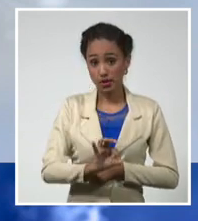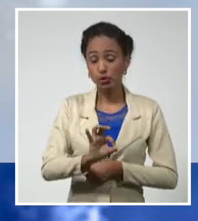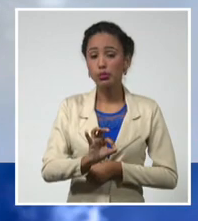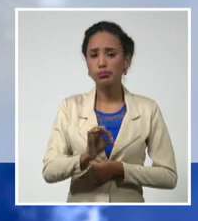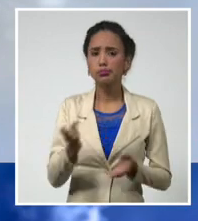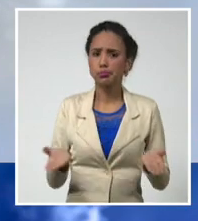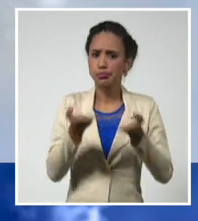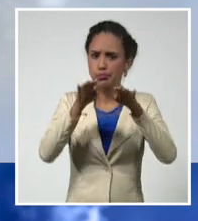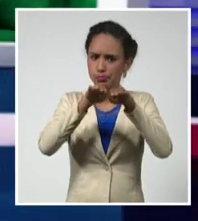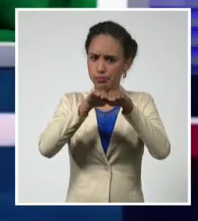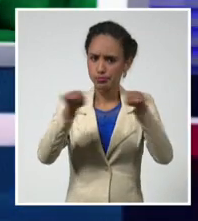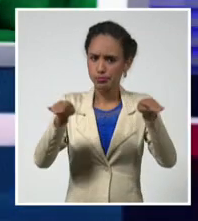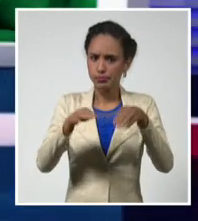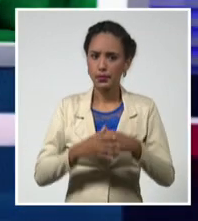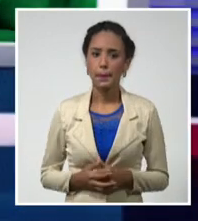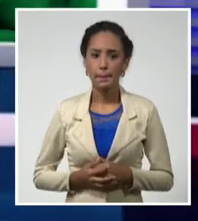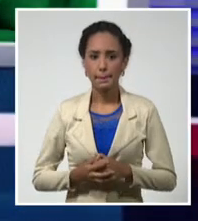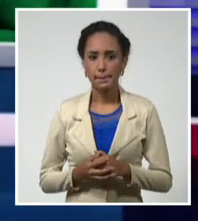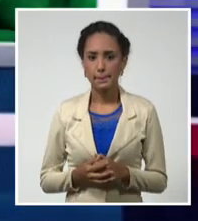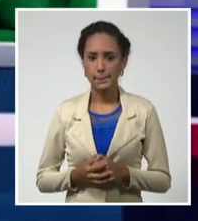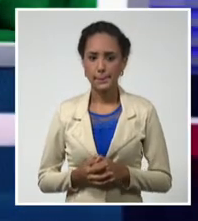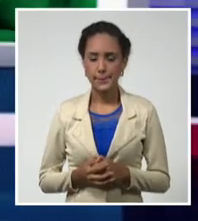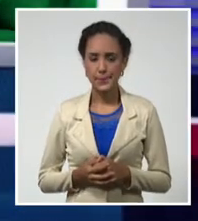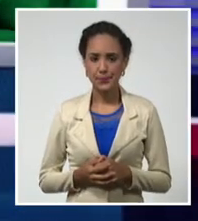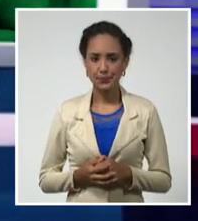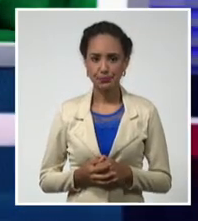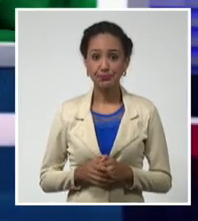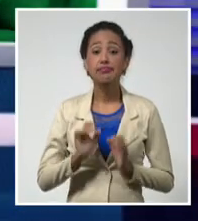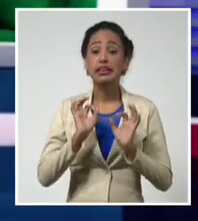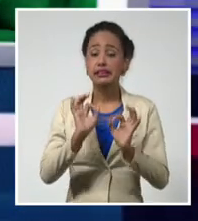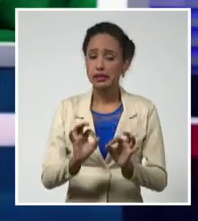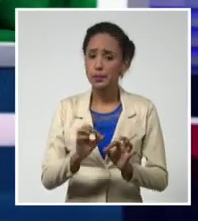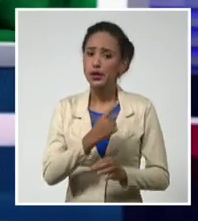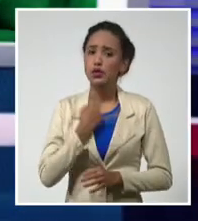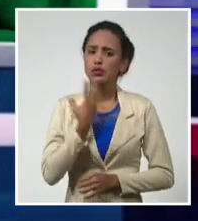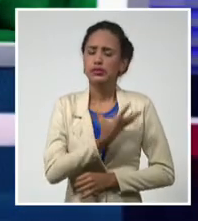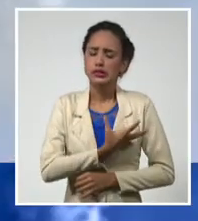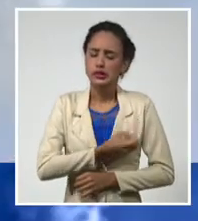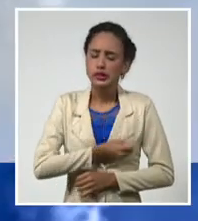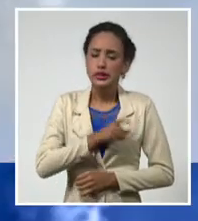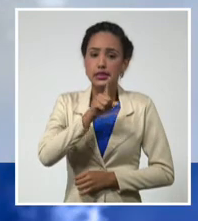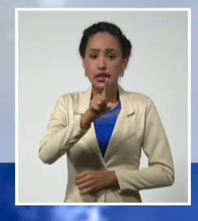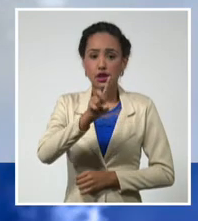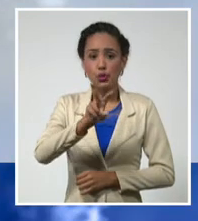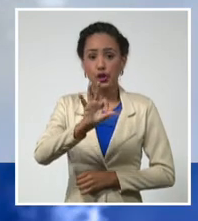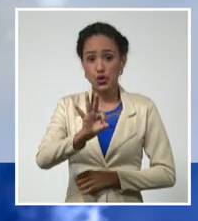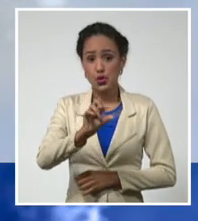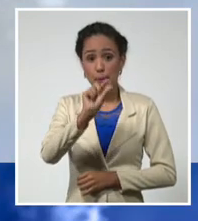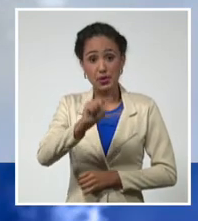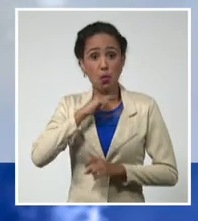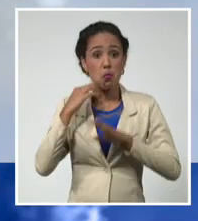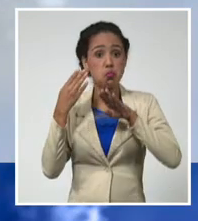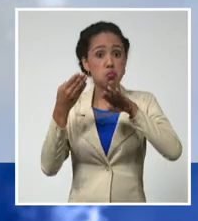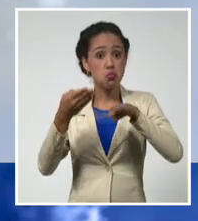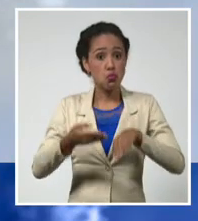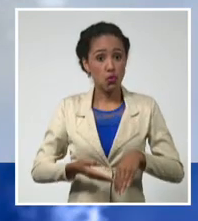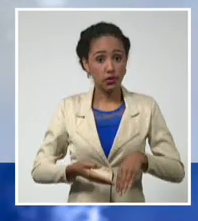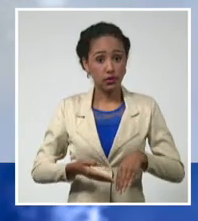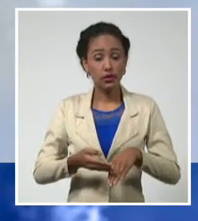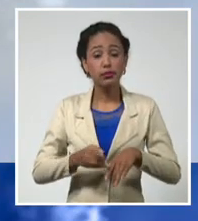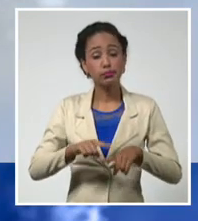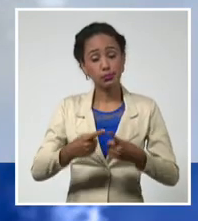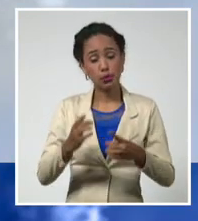evolución clínica estable. Siempre lamentamos las 128 personas que han fallecido con